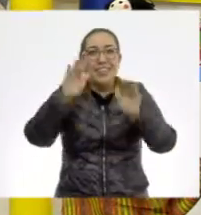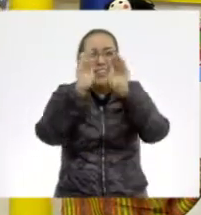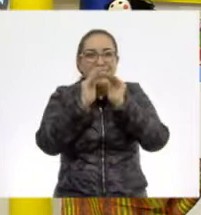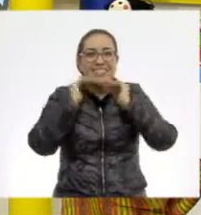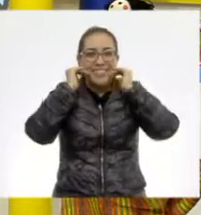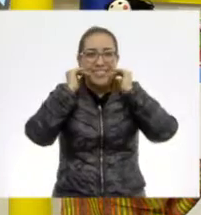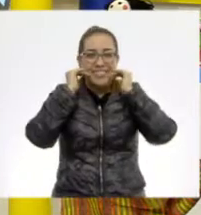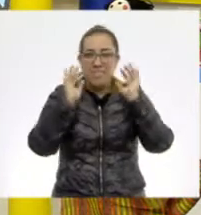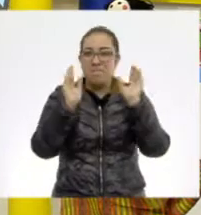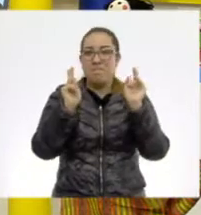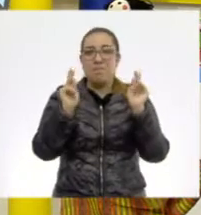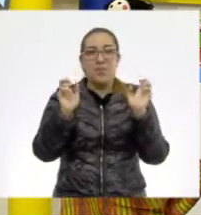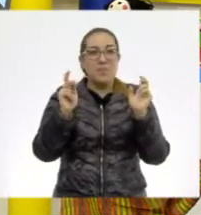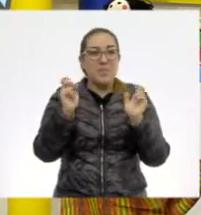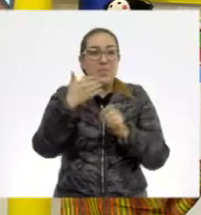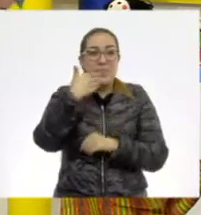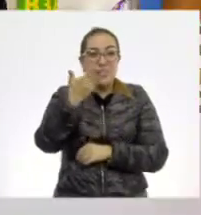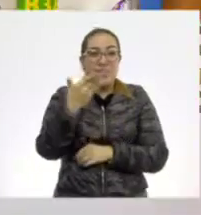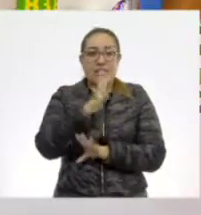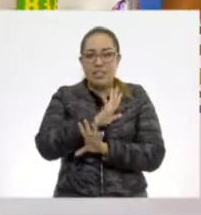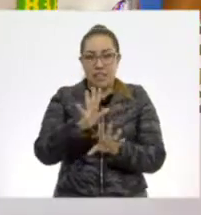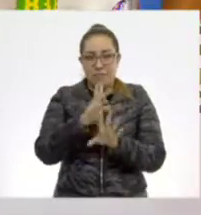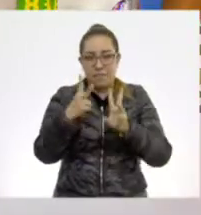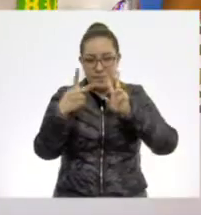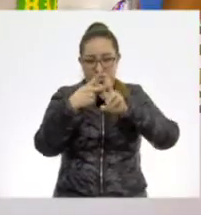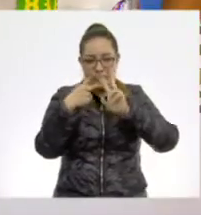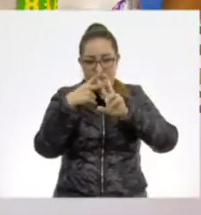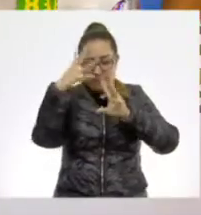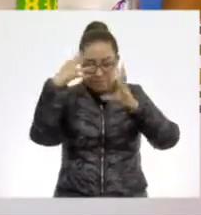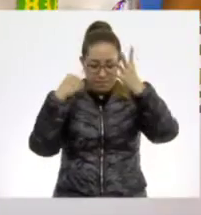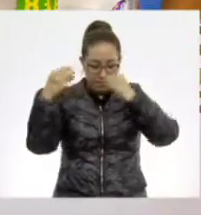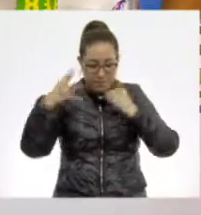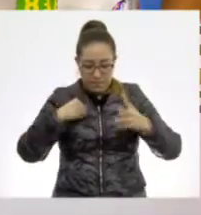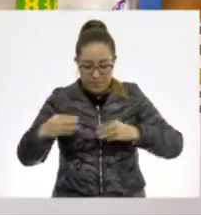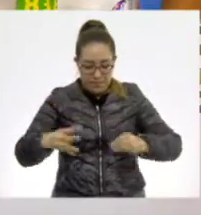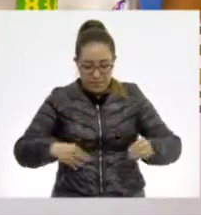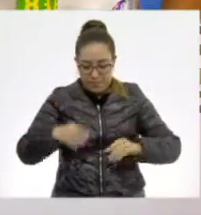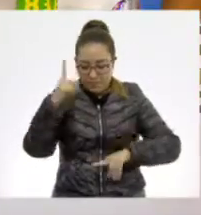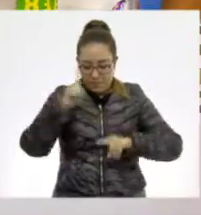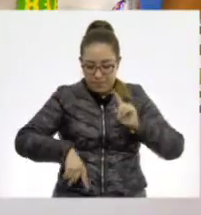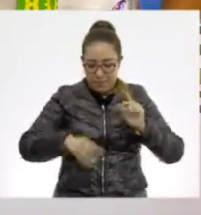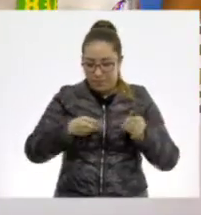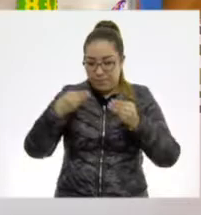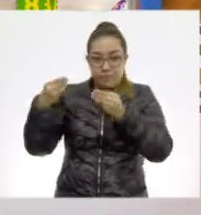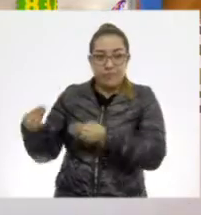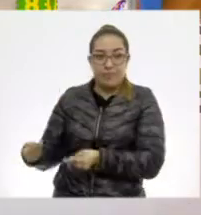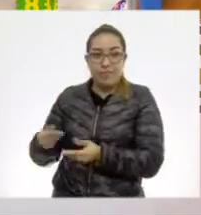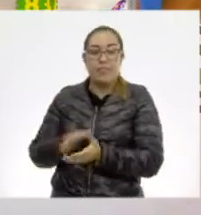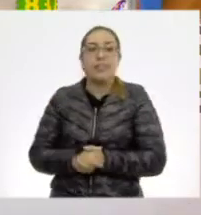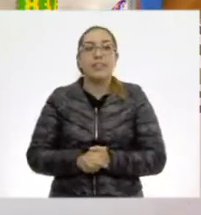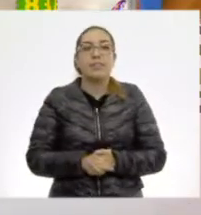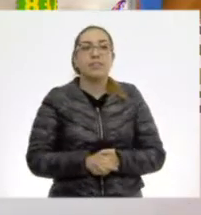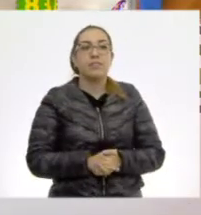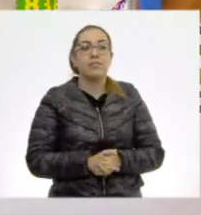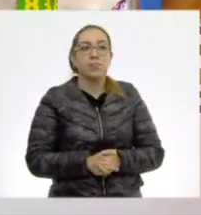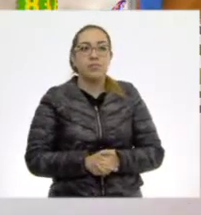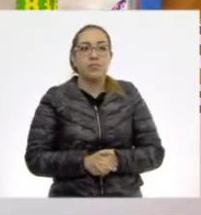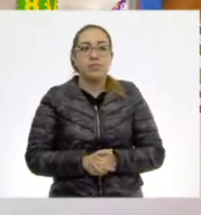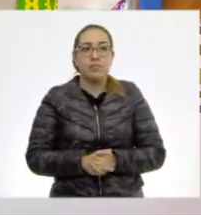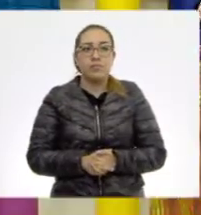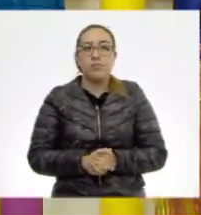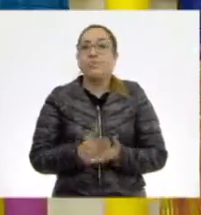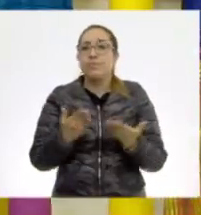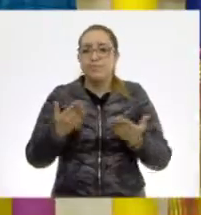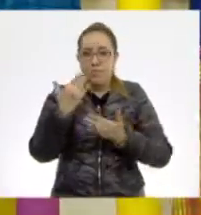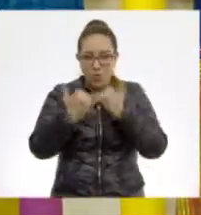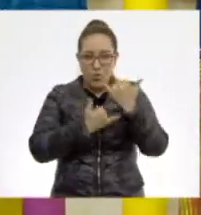Muy bien, Pepe, ya vamos a colocar entonces las estrellas de este lado. Bueno. Listo. Para poder jugar